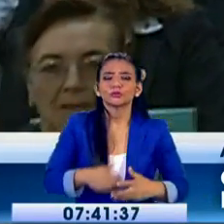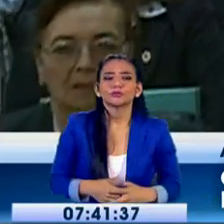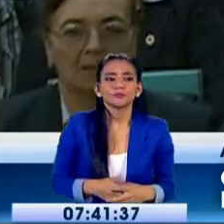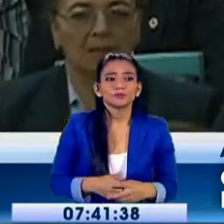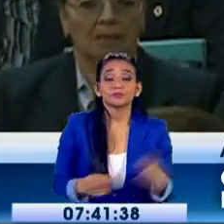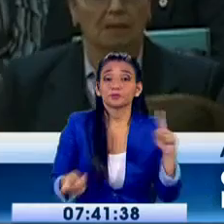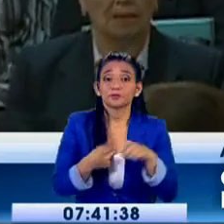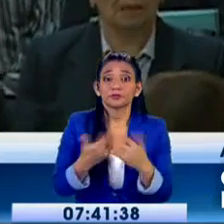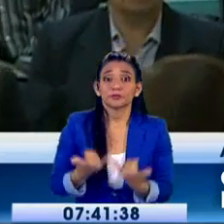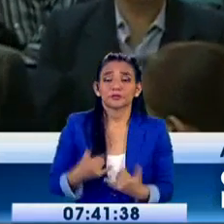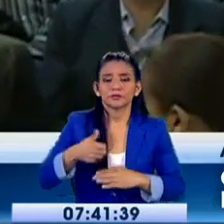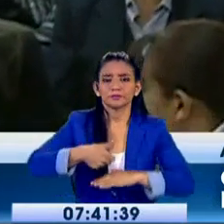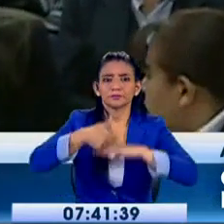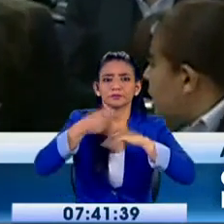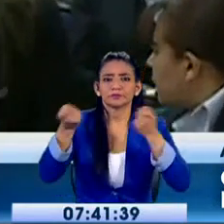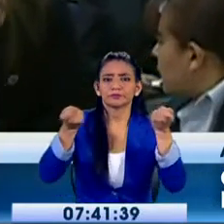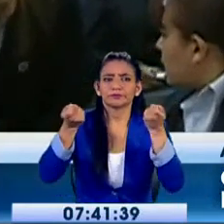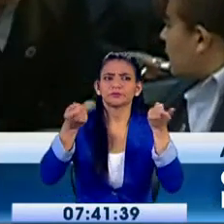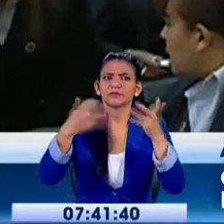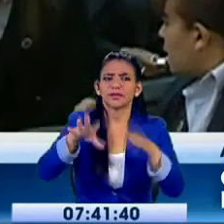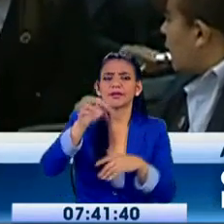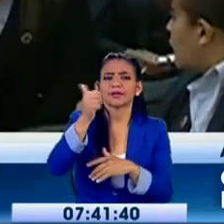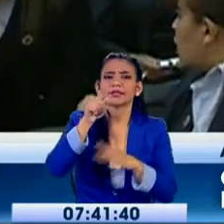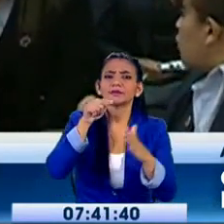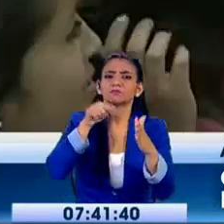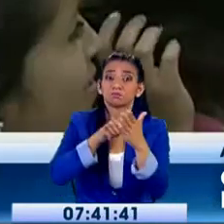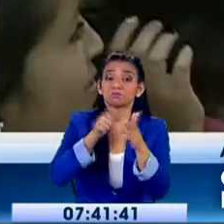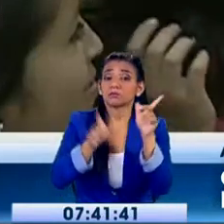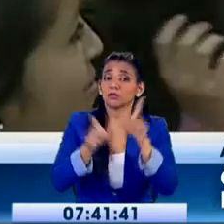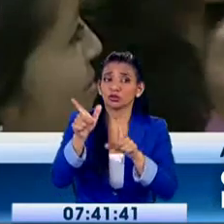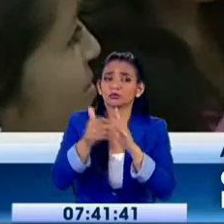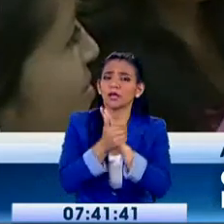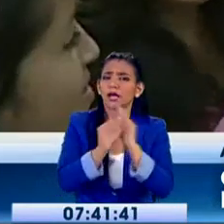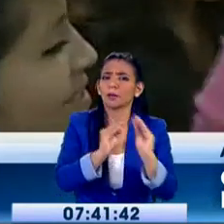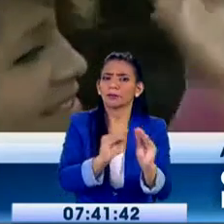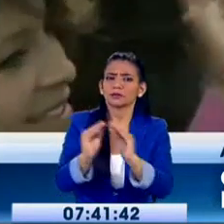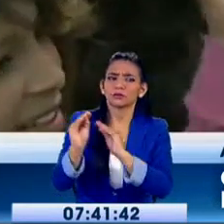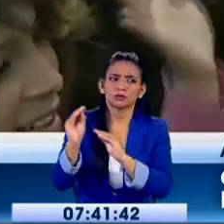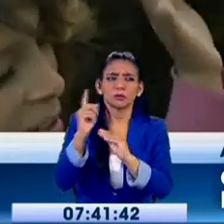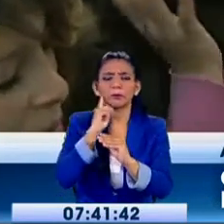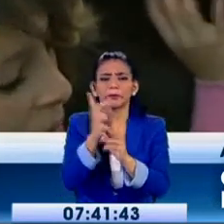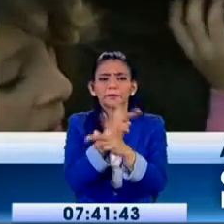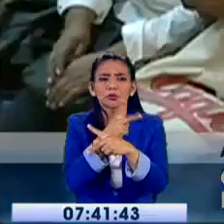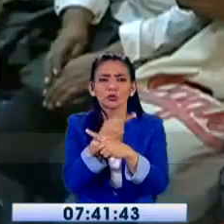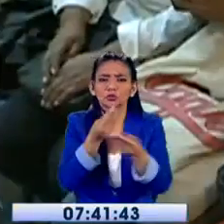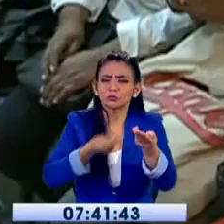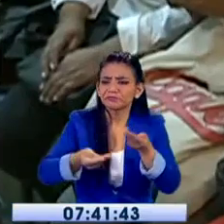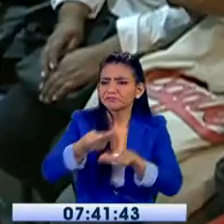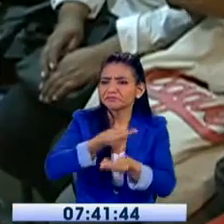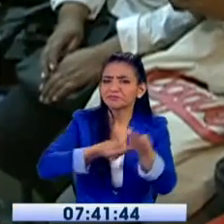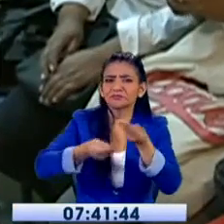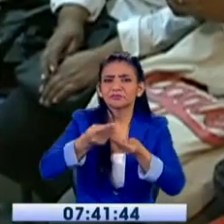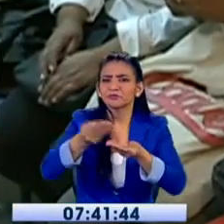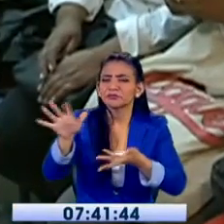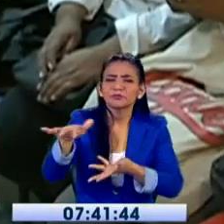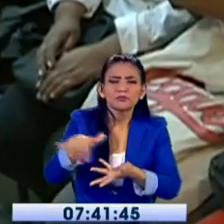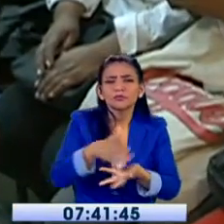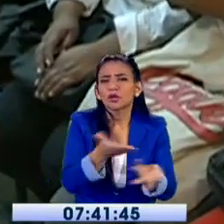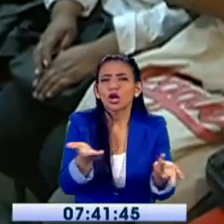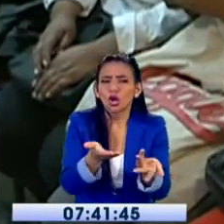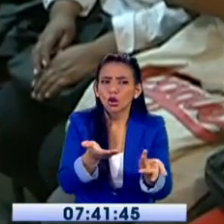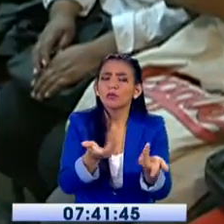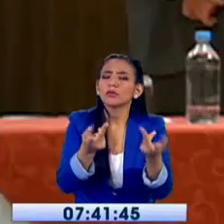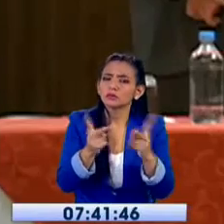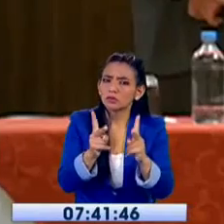fecha, la Agencia de Regulación ha capacitado a más de 10.000 personas en buenas prácticas de manufactura e igual número en